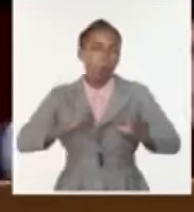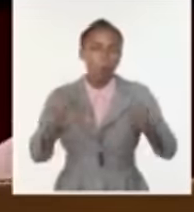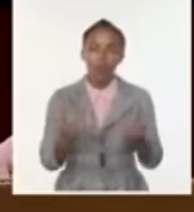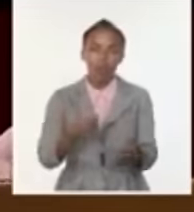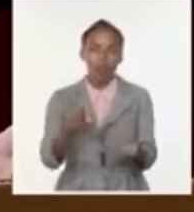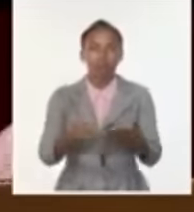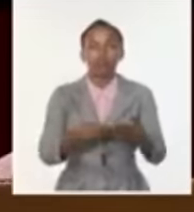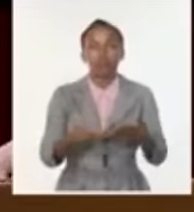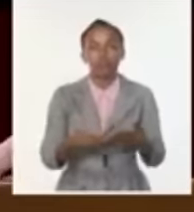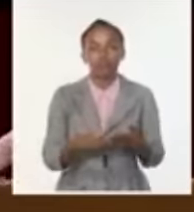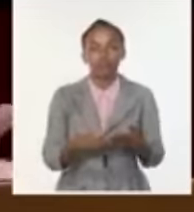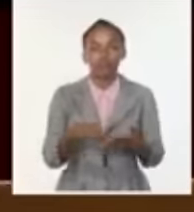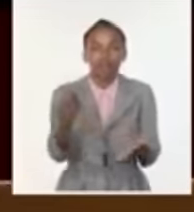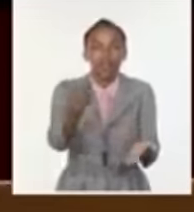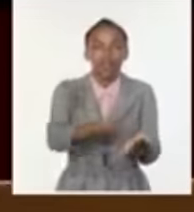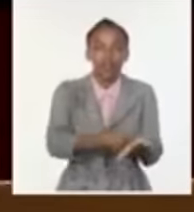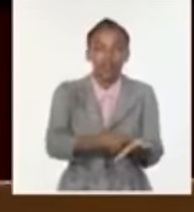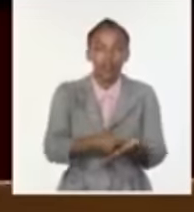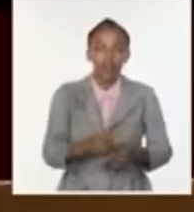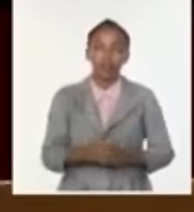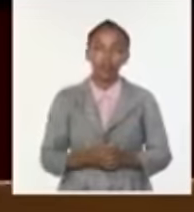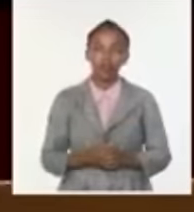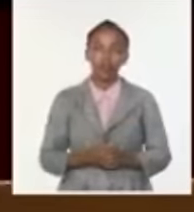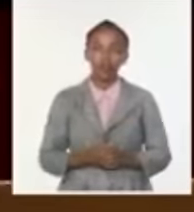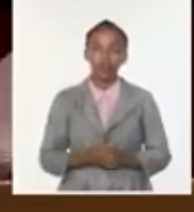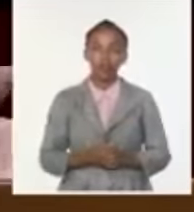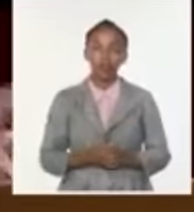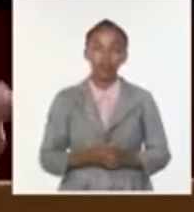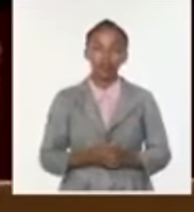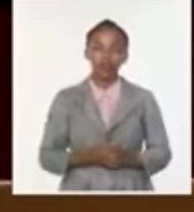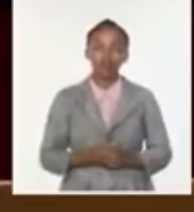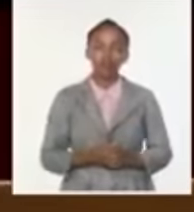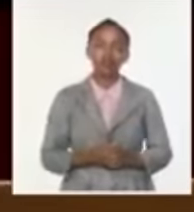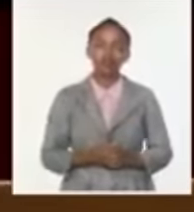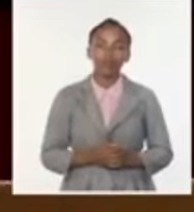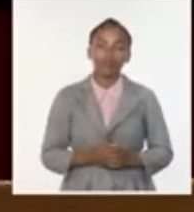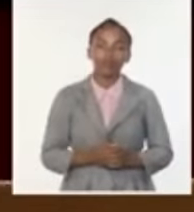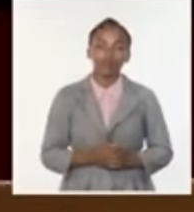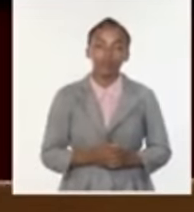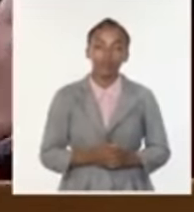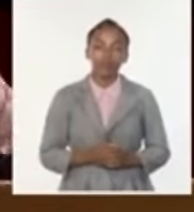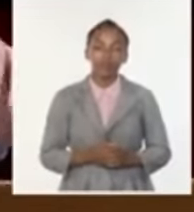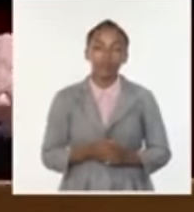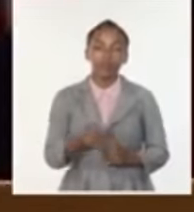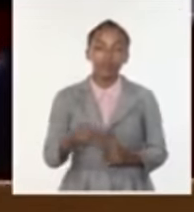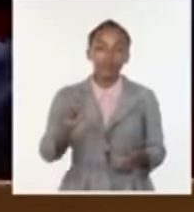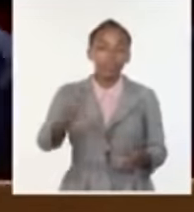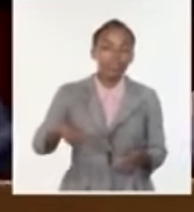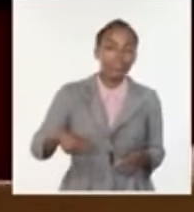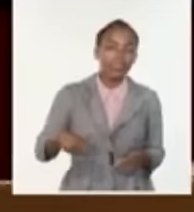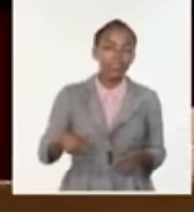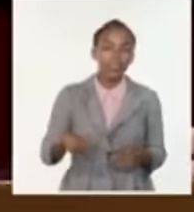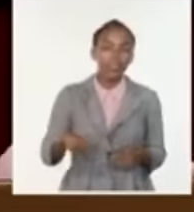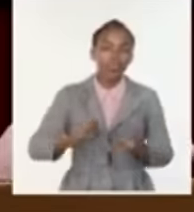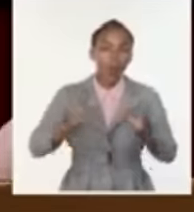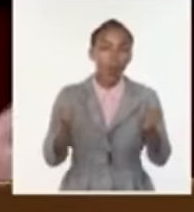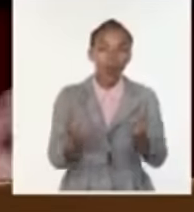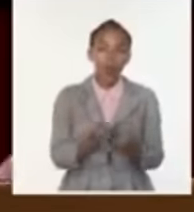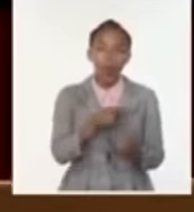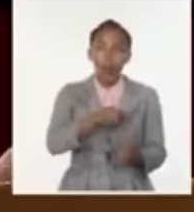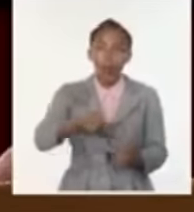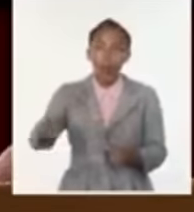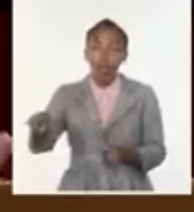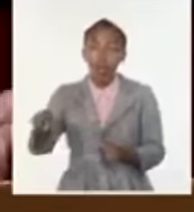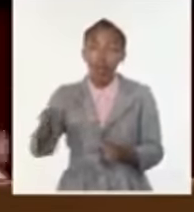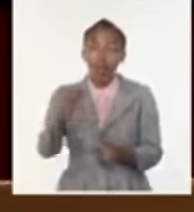El presidente lo decía, oye, qué chiste que le paguemos a una persona su chequera y todo, en una tarjeta, y tenga aquí todo un cajero que no hay dinero